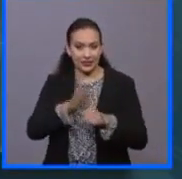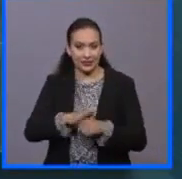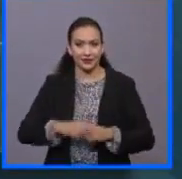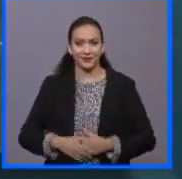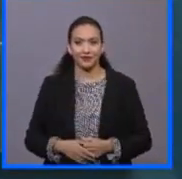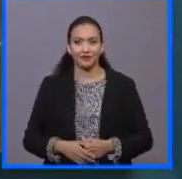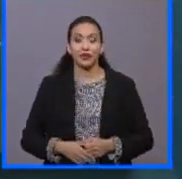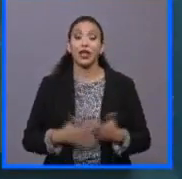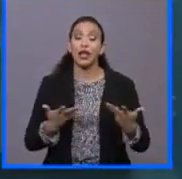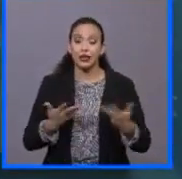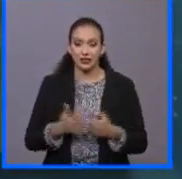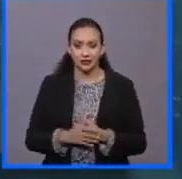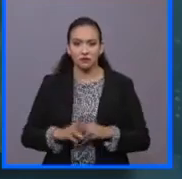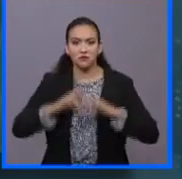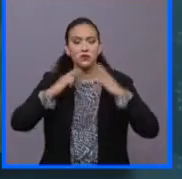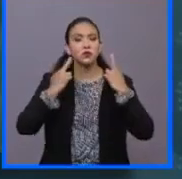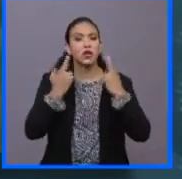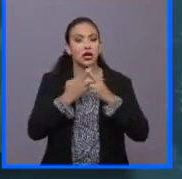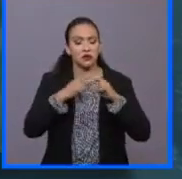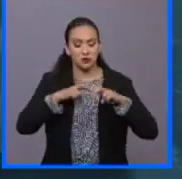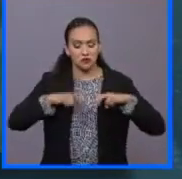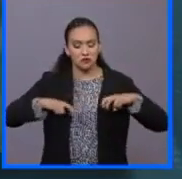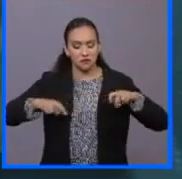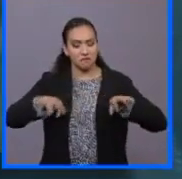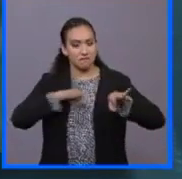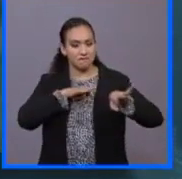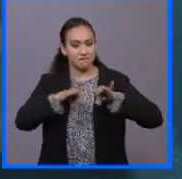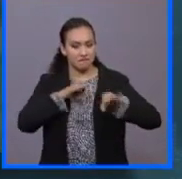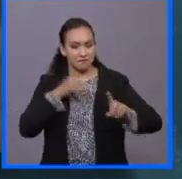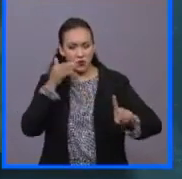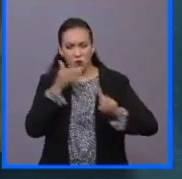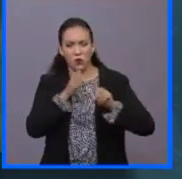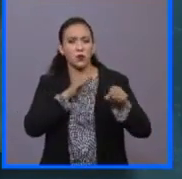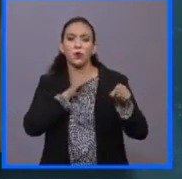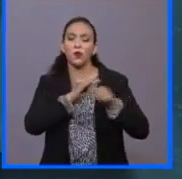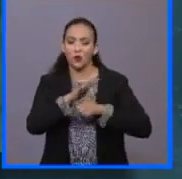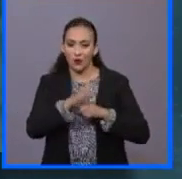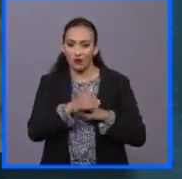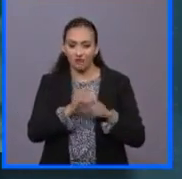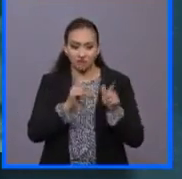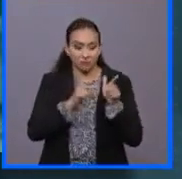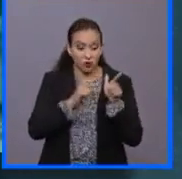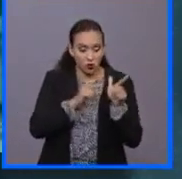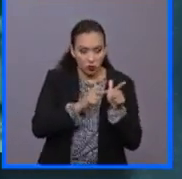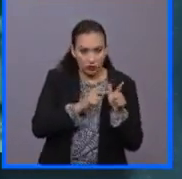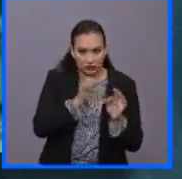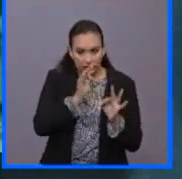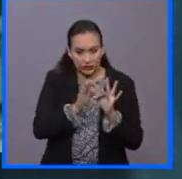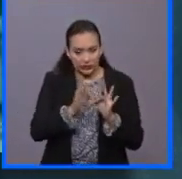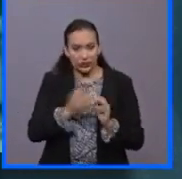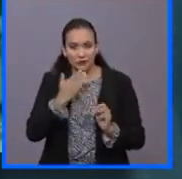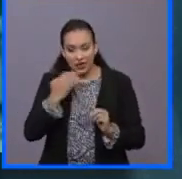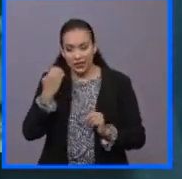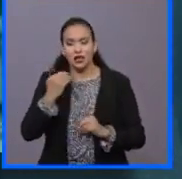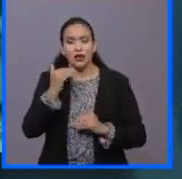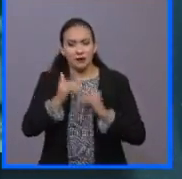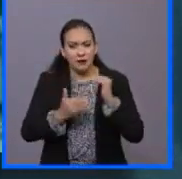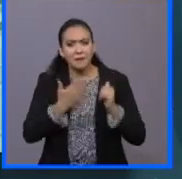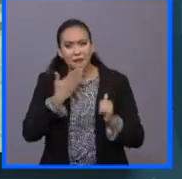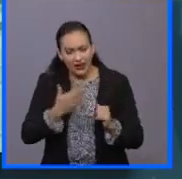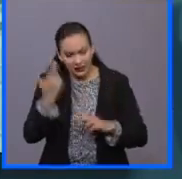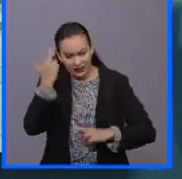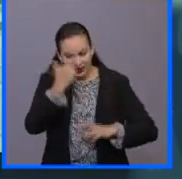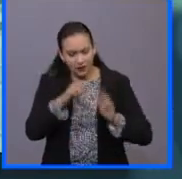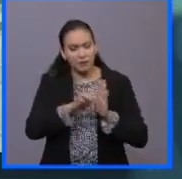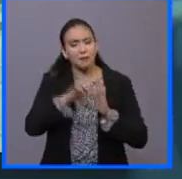administrativas, llevaron a cabo una reunión de trabajo con el objetivo de dar seguimiento puntual a los avances en el proceso